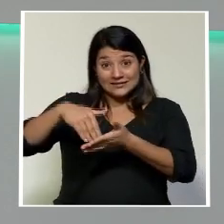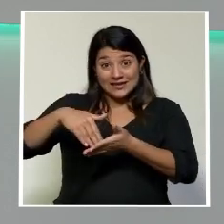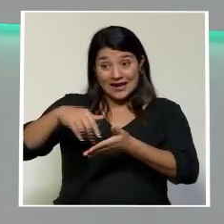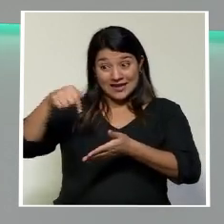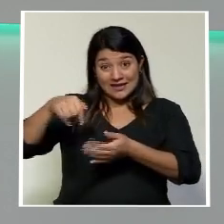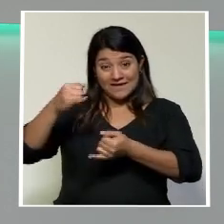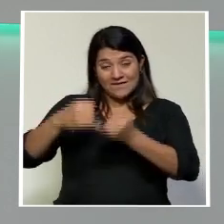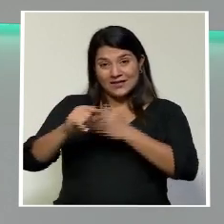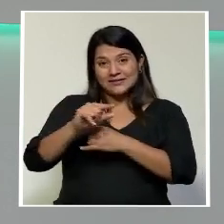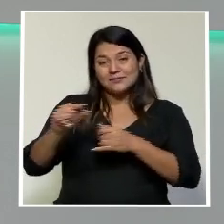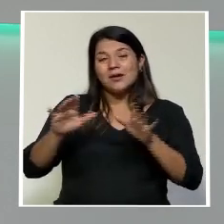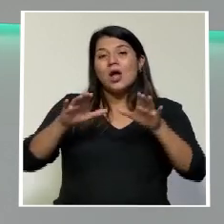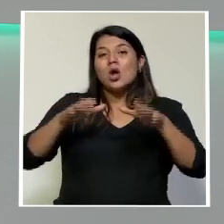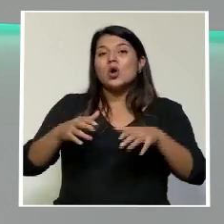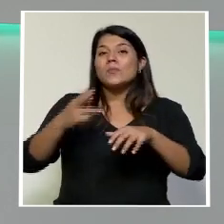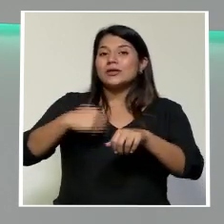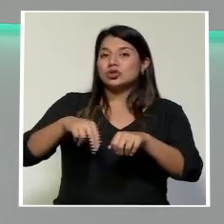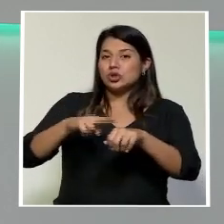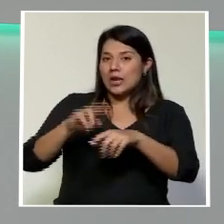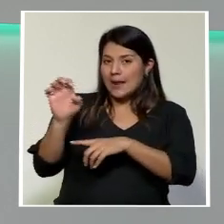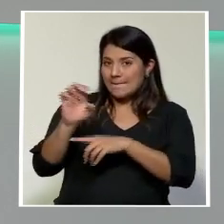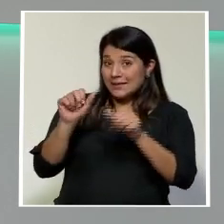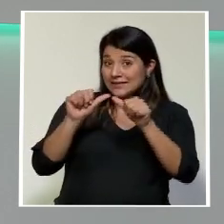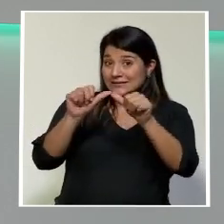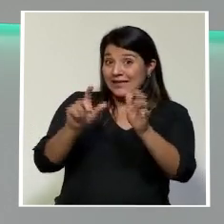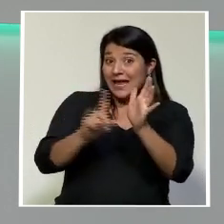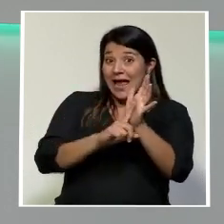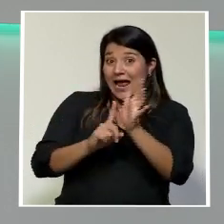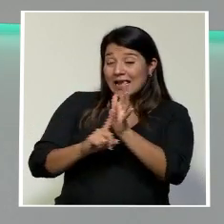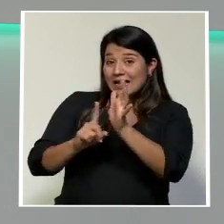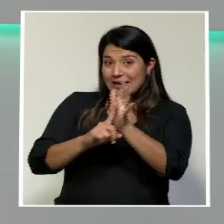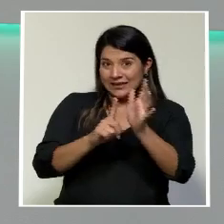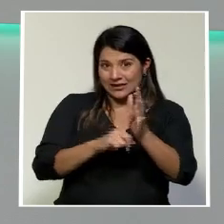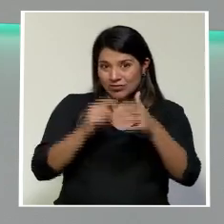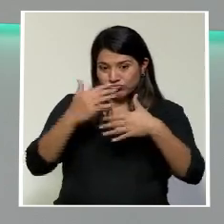Comisión Nacional de Emergencias mantiene alertas en la mayor parte del país.